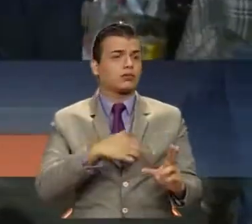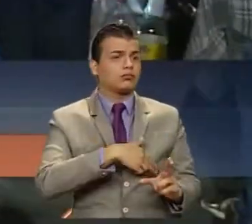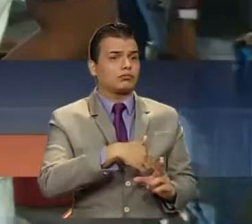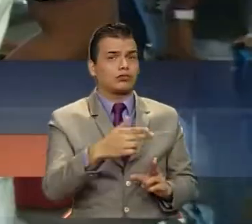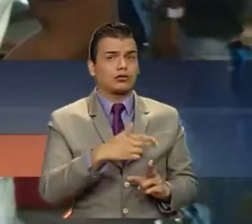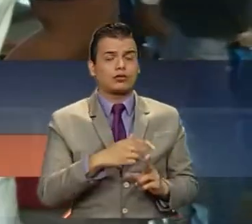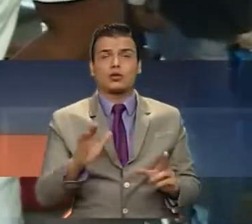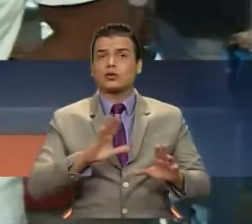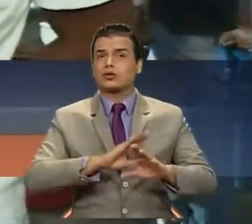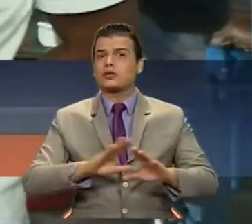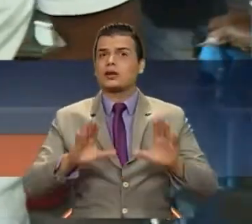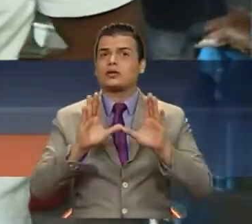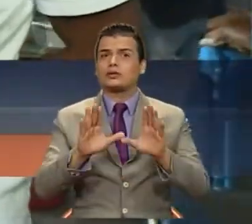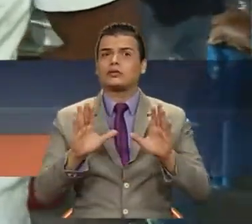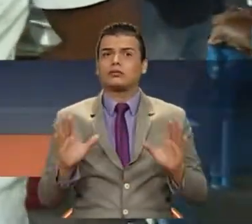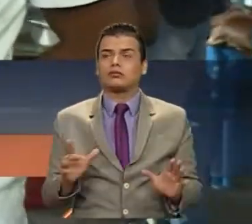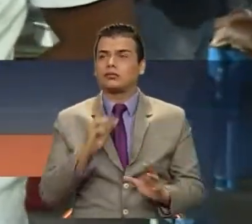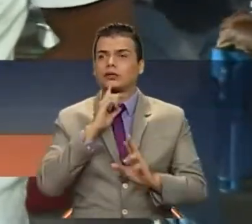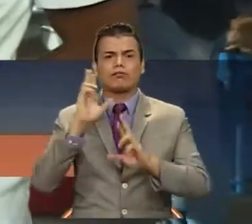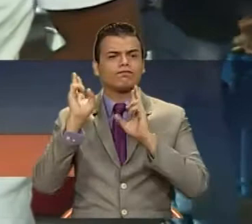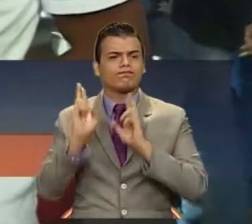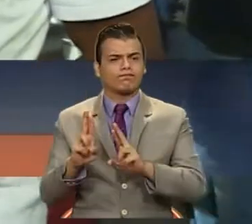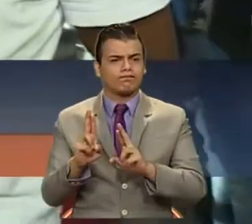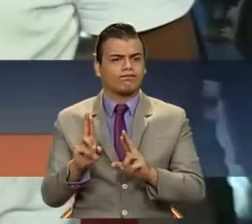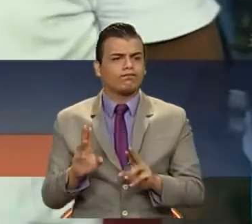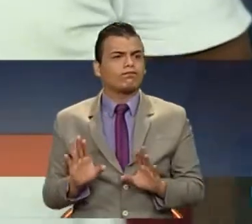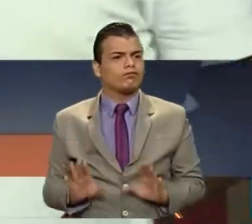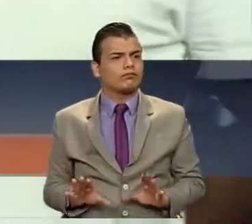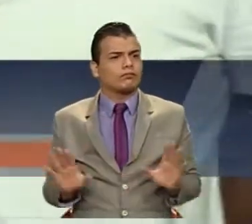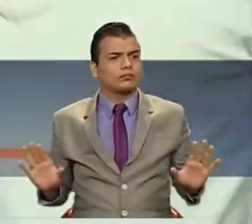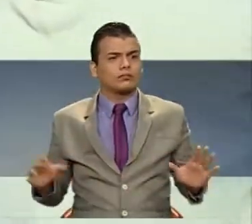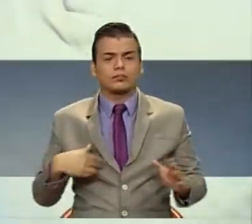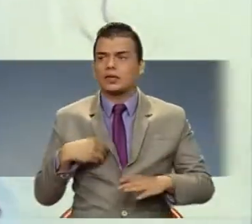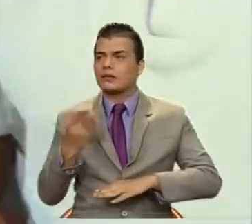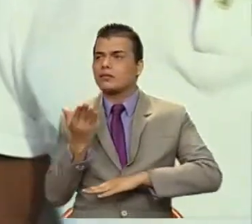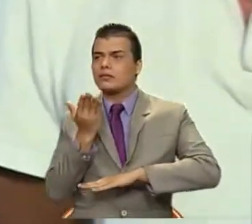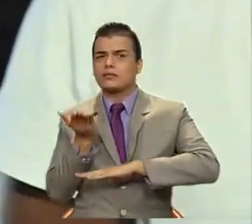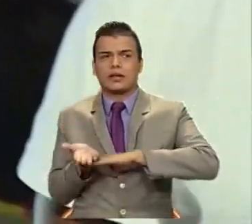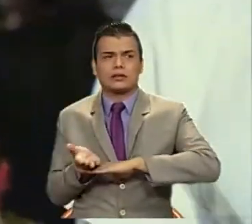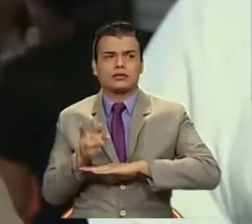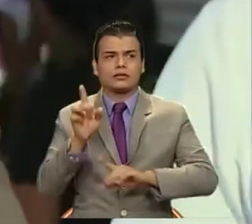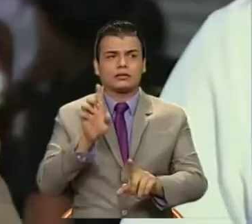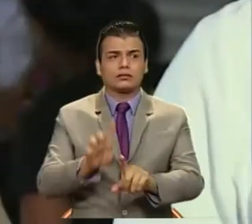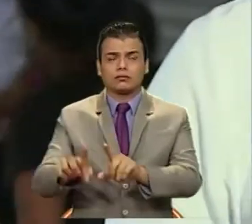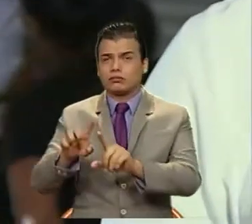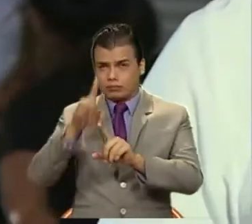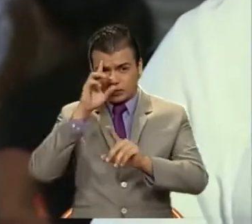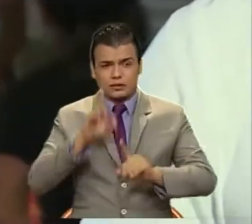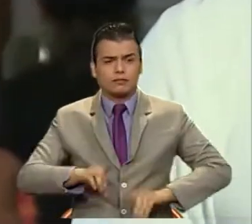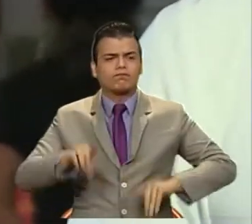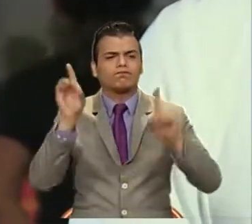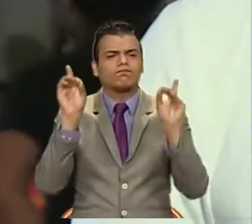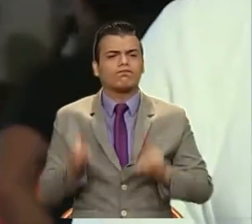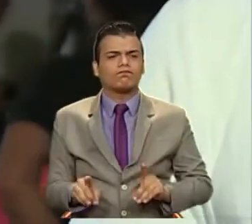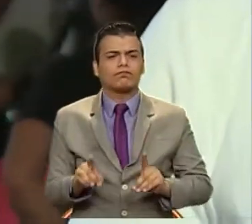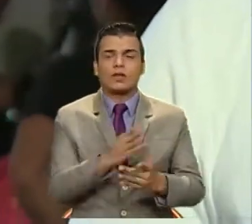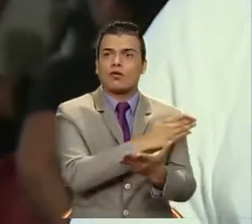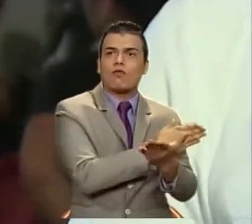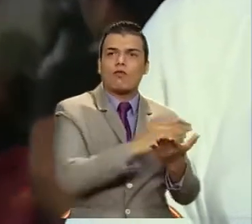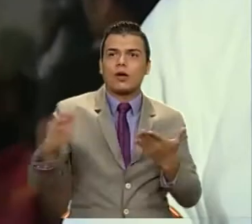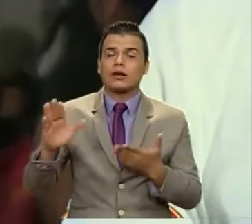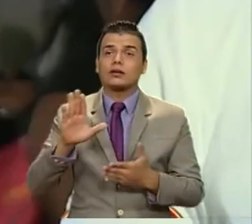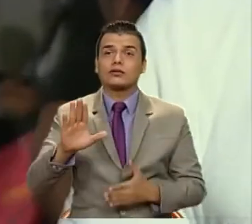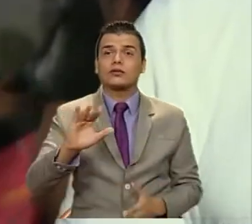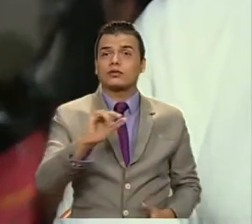próximos minutos pues se dé respuesta precisamente a este pliego de peticiones y se tome una definitiva si se desaloja o no la